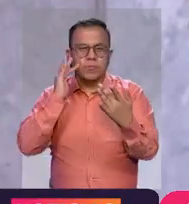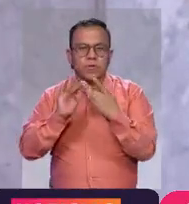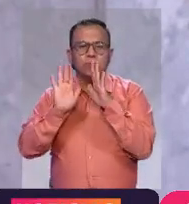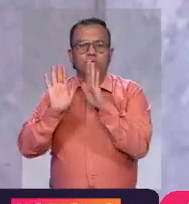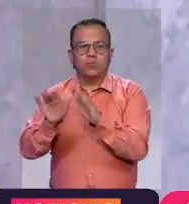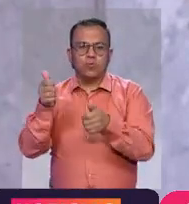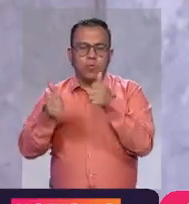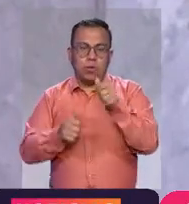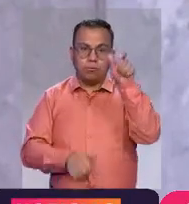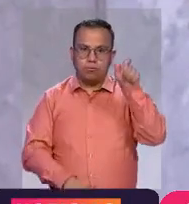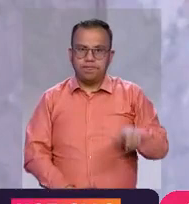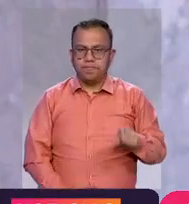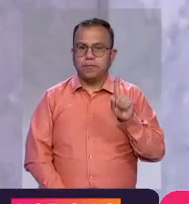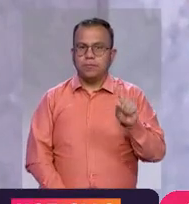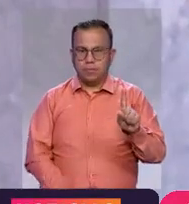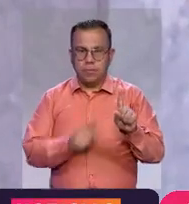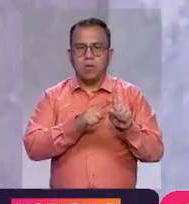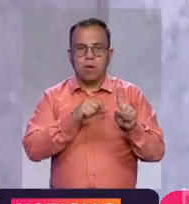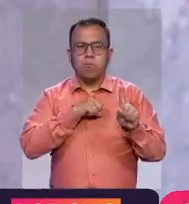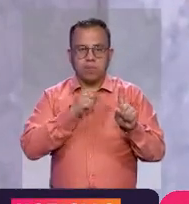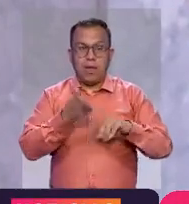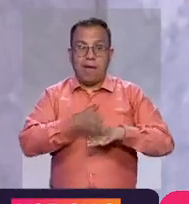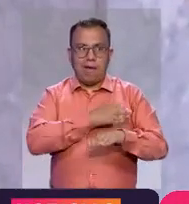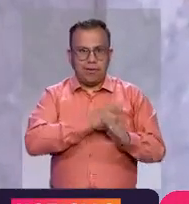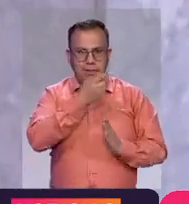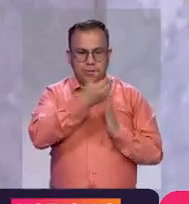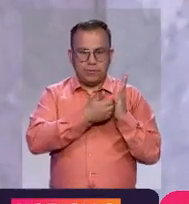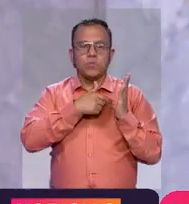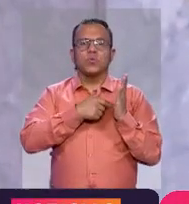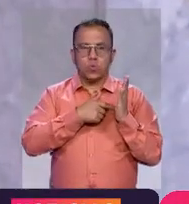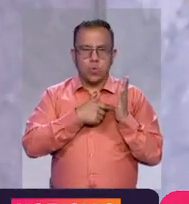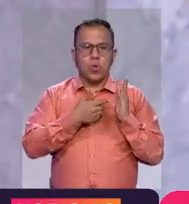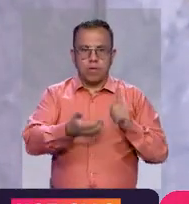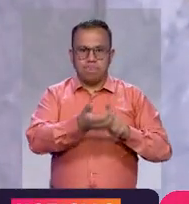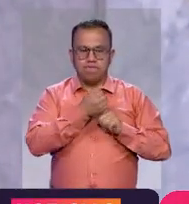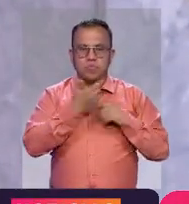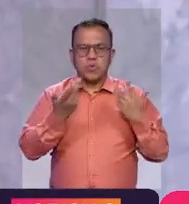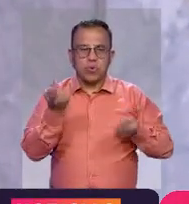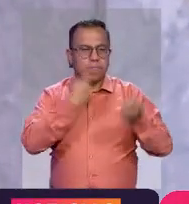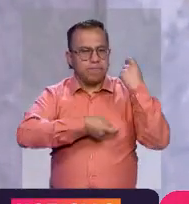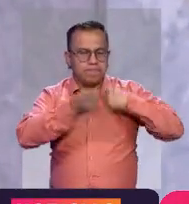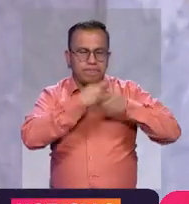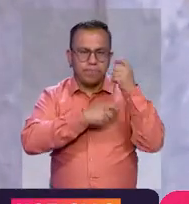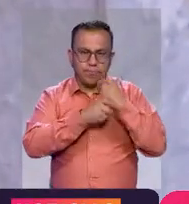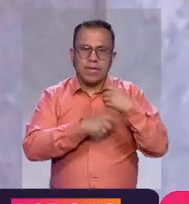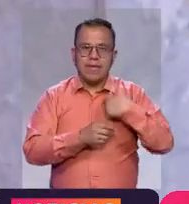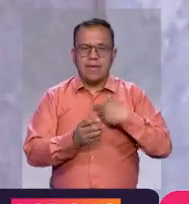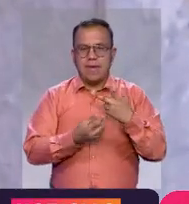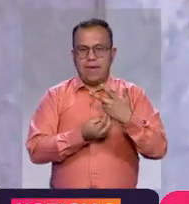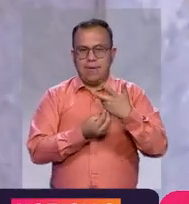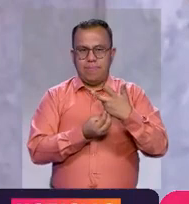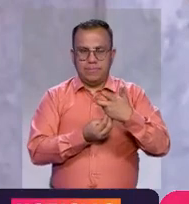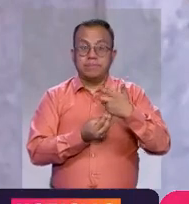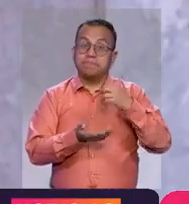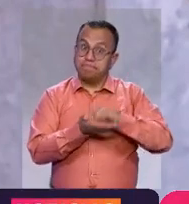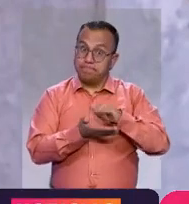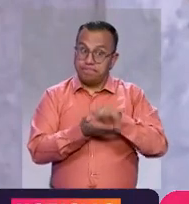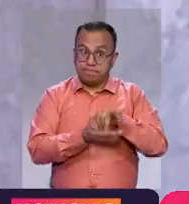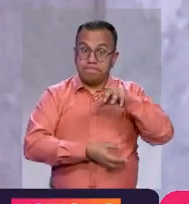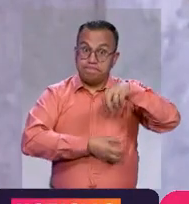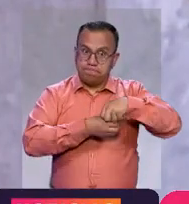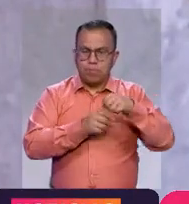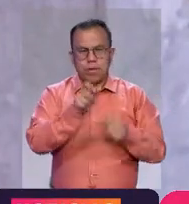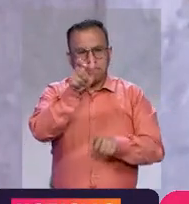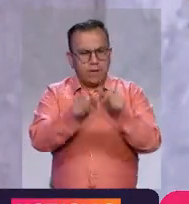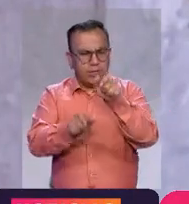judicialización, uno de ellos tenía una orden de captura vigente por el delito de tráfico y porte de armas de fuego. Igualmente, las